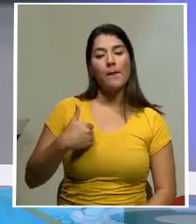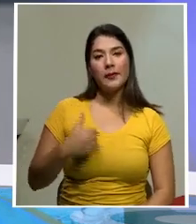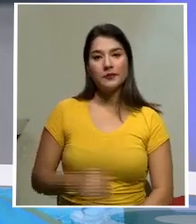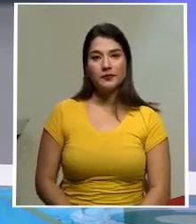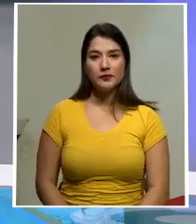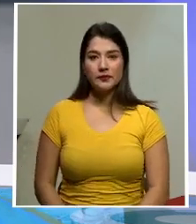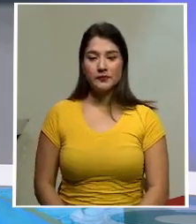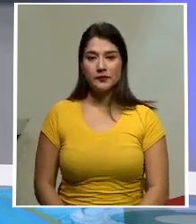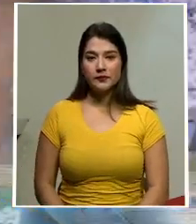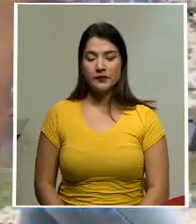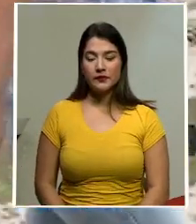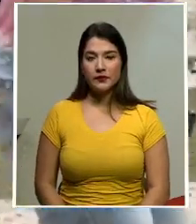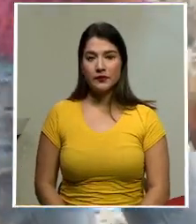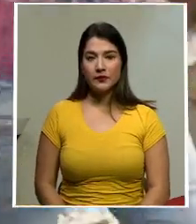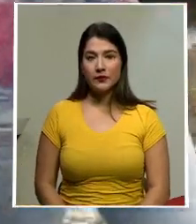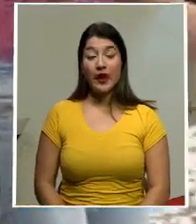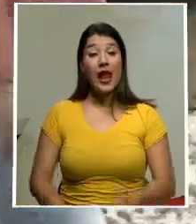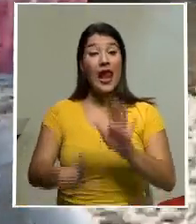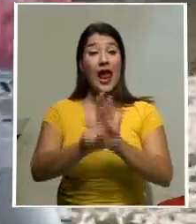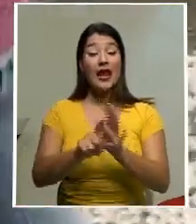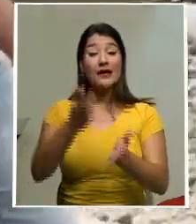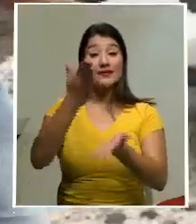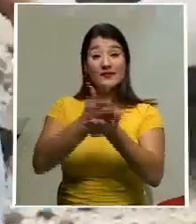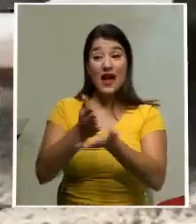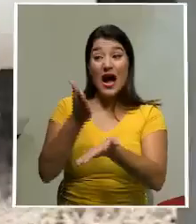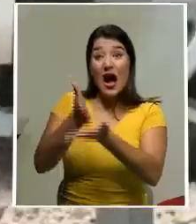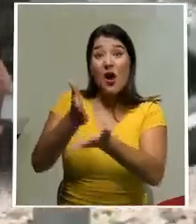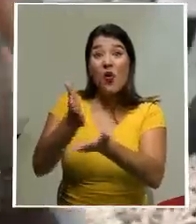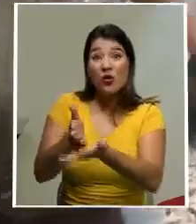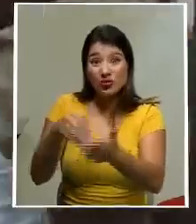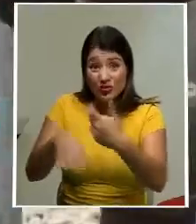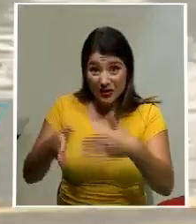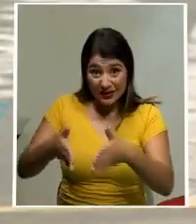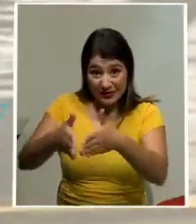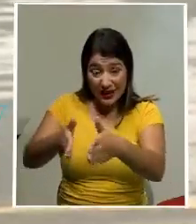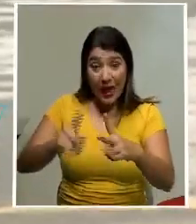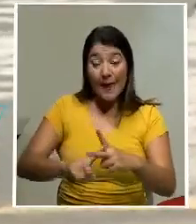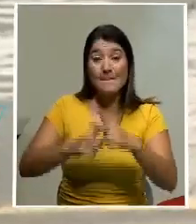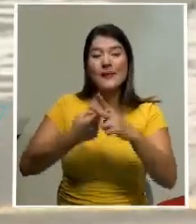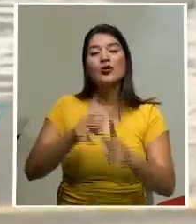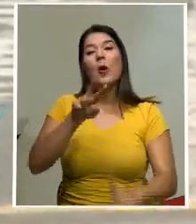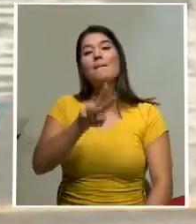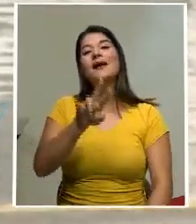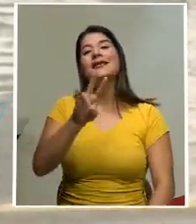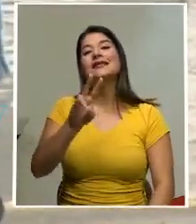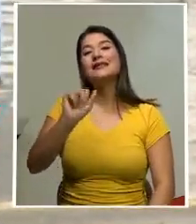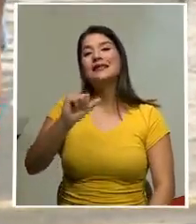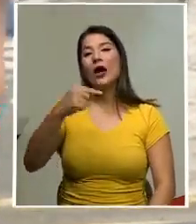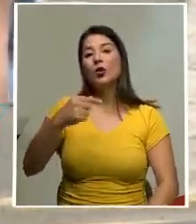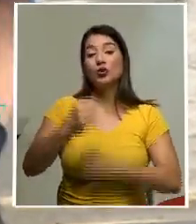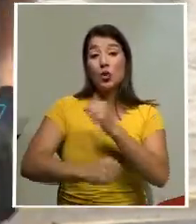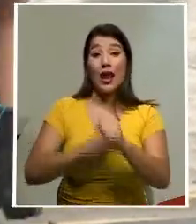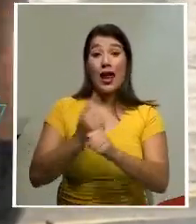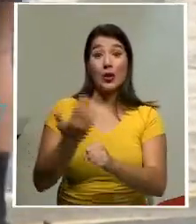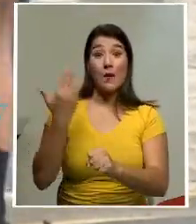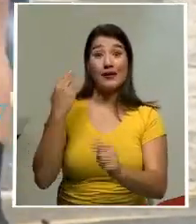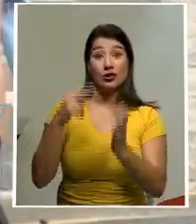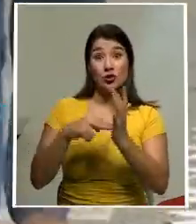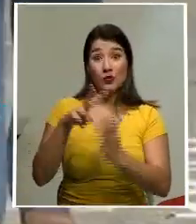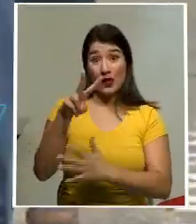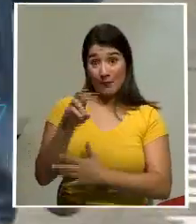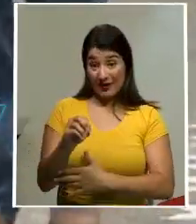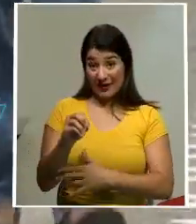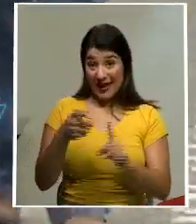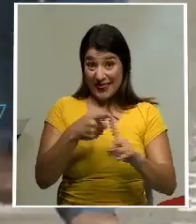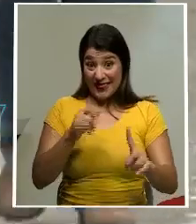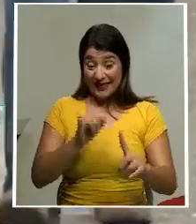ella. La ley contra el acoso sexual callejero comenzó a regir el 27 de agosto del año 2020. Desde entonces, la fuerza